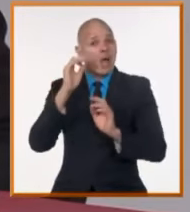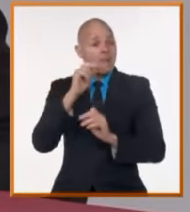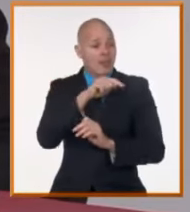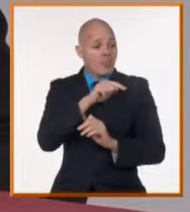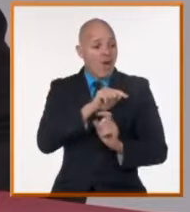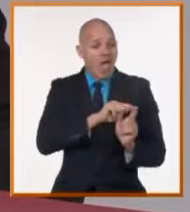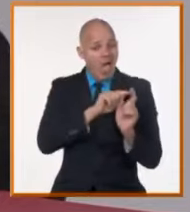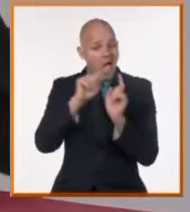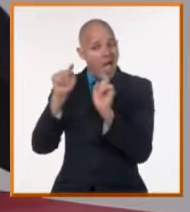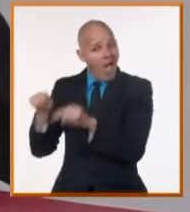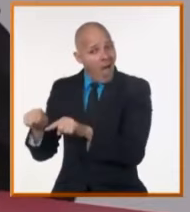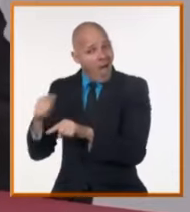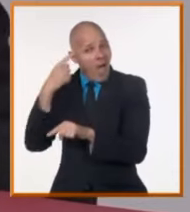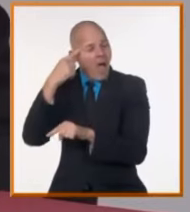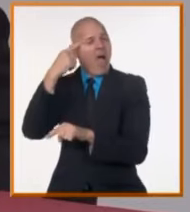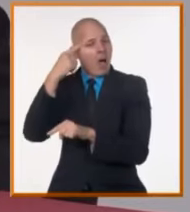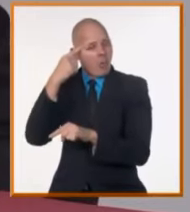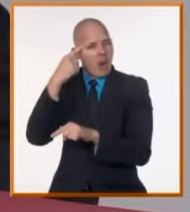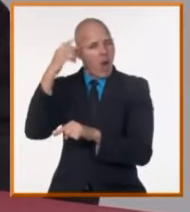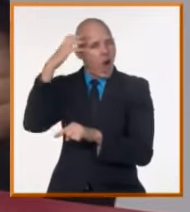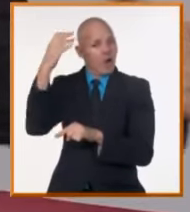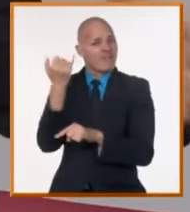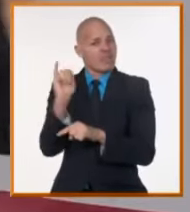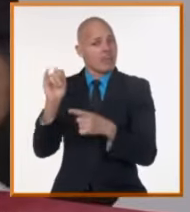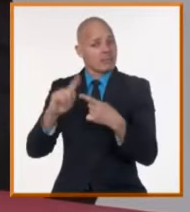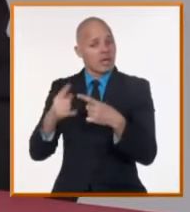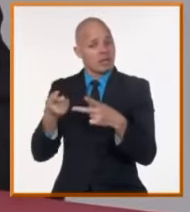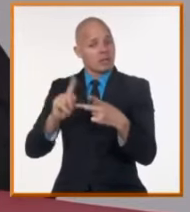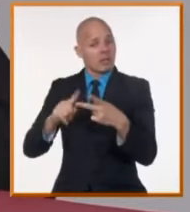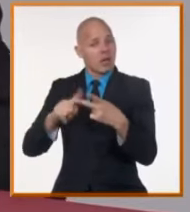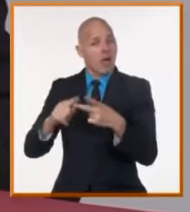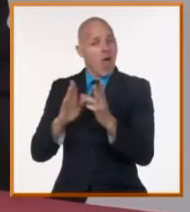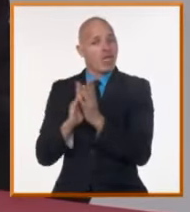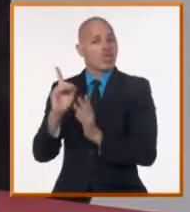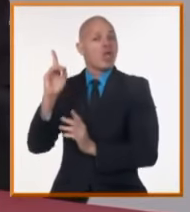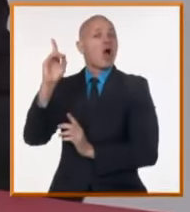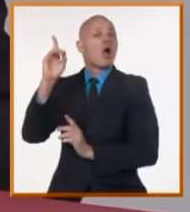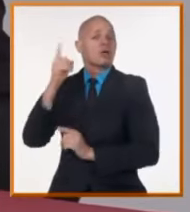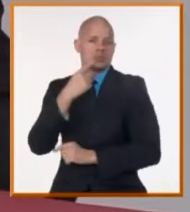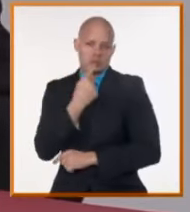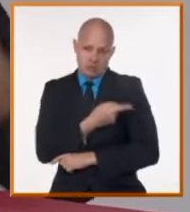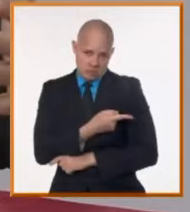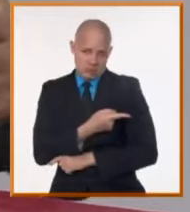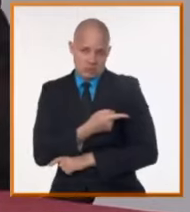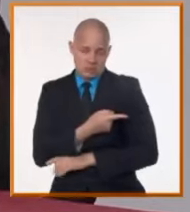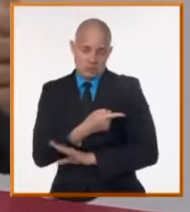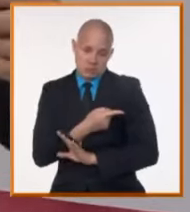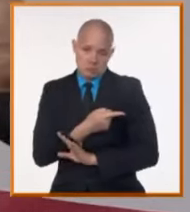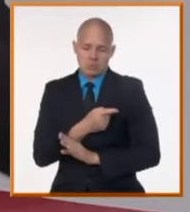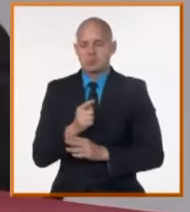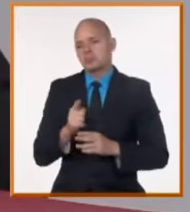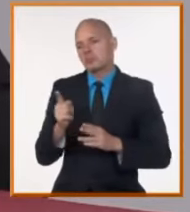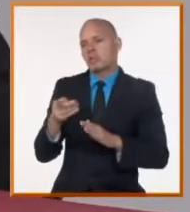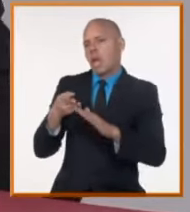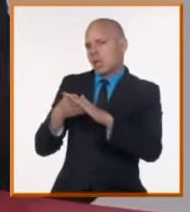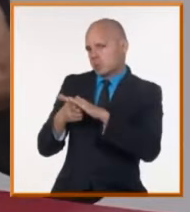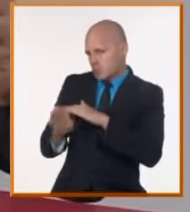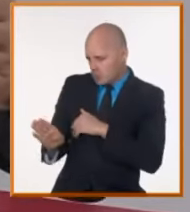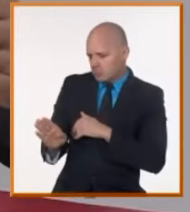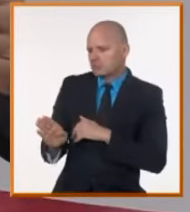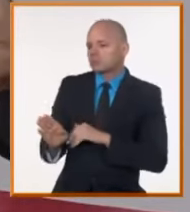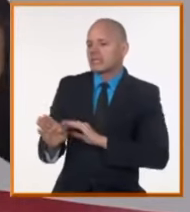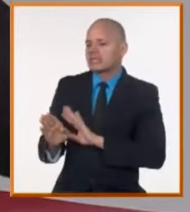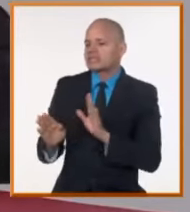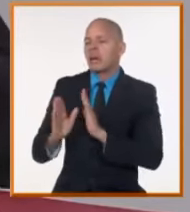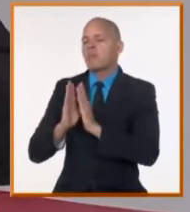a Massachusetts, a Plymouth, y poco después, cuando los tipos resisten, viene un grupo de